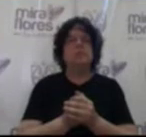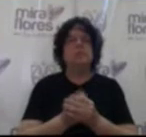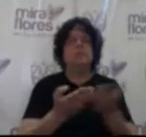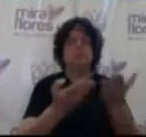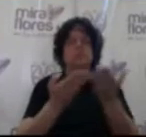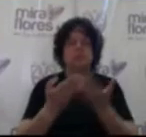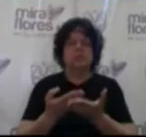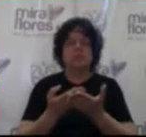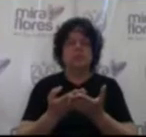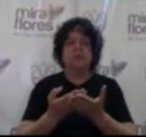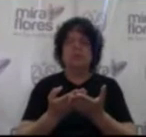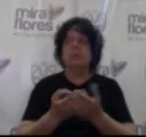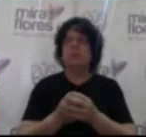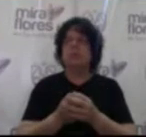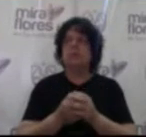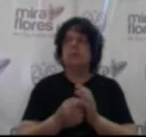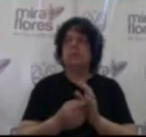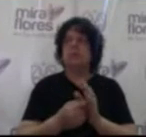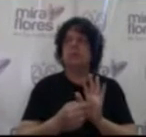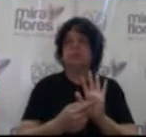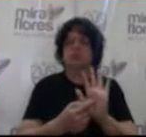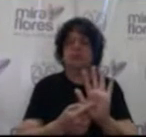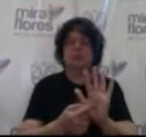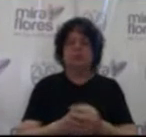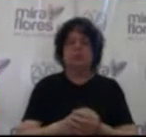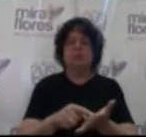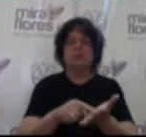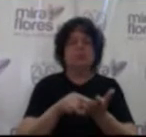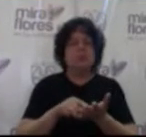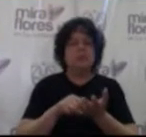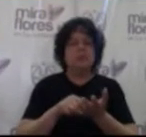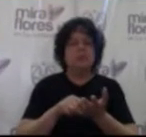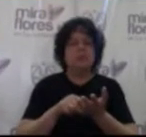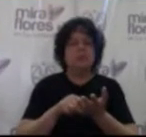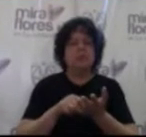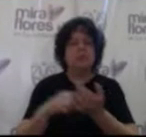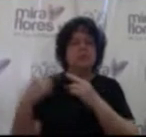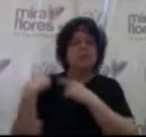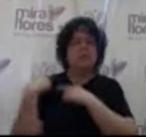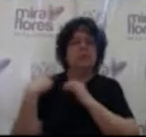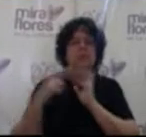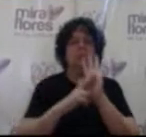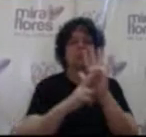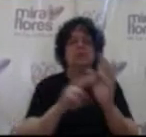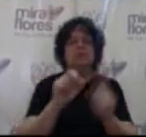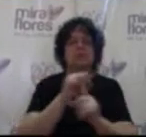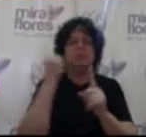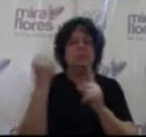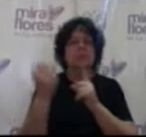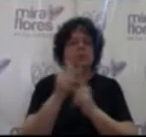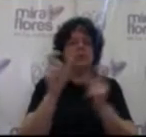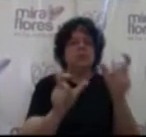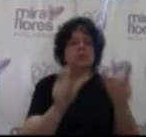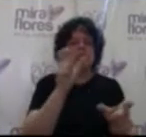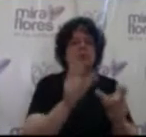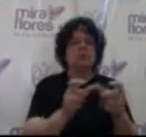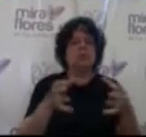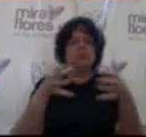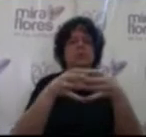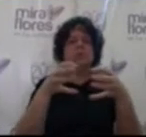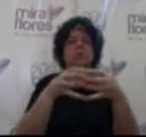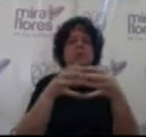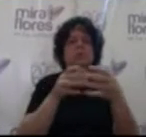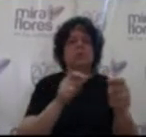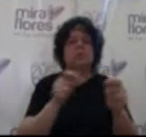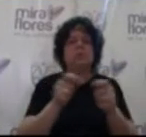remite una propuesta de ordenanza que extiende de manera excepcional en el ejercicio del cargo de los representantes de la sociedad civil en el Consejo de Coordinación